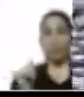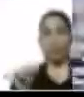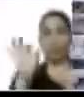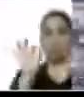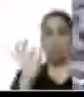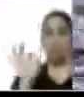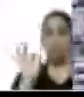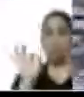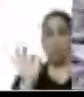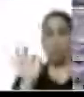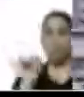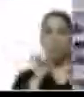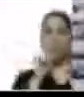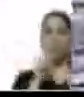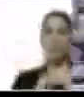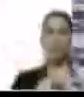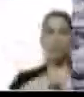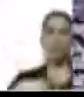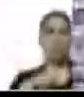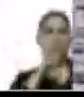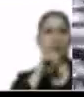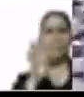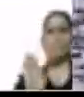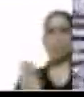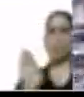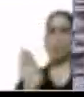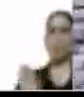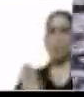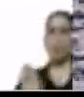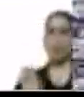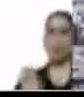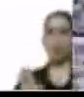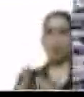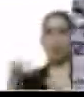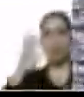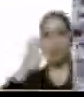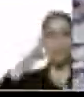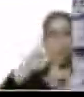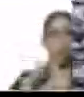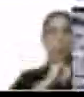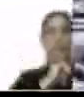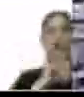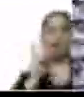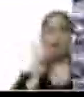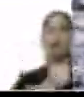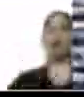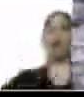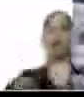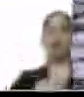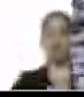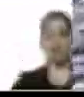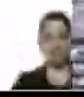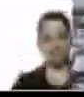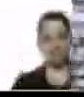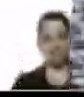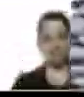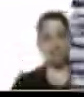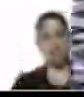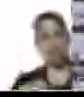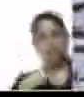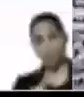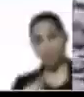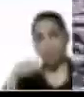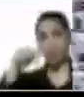sabemos que Trump le acaba de decir a Maduro que algo pasará y que muy pronto y que están rodeados. Que los tienen